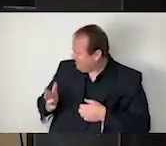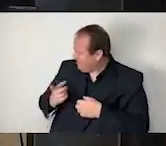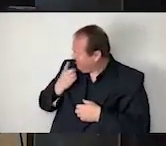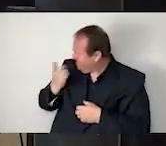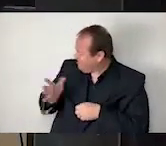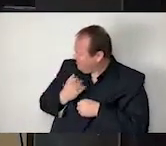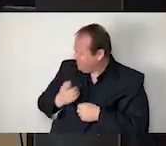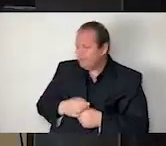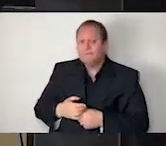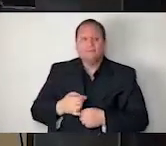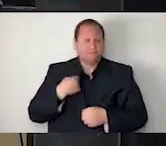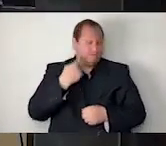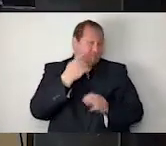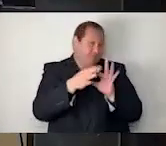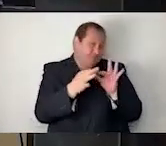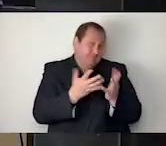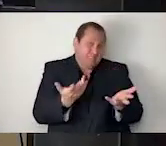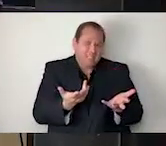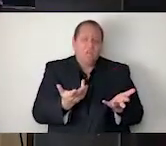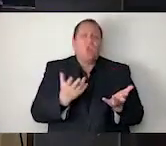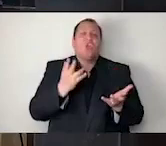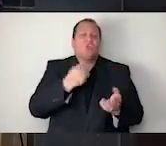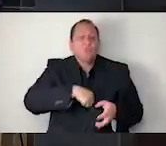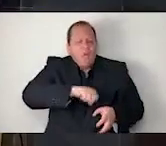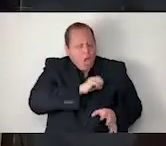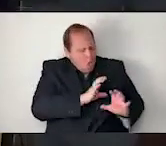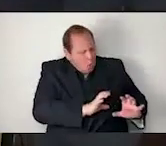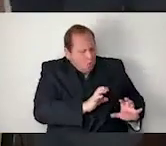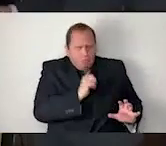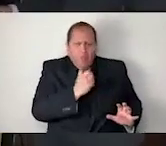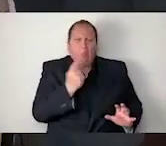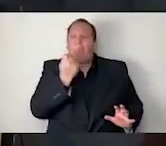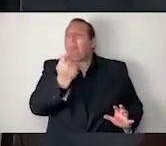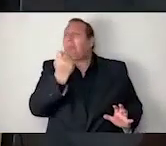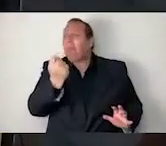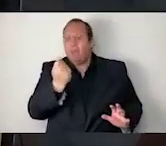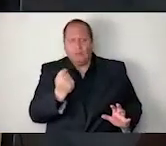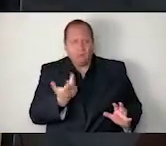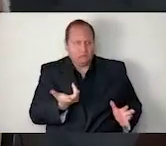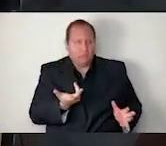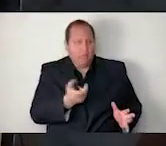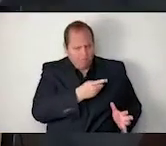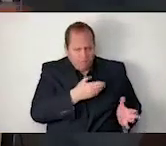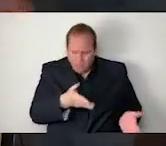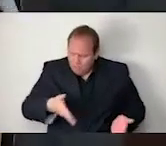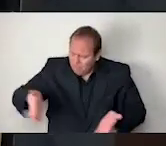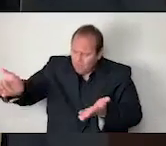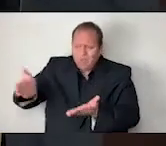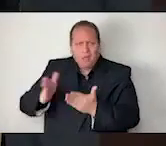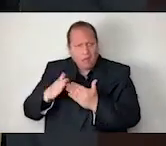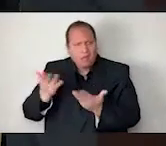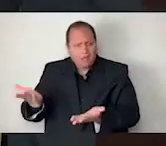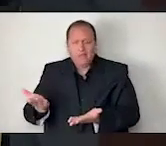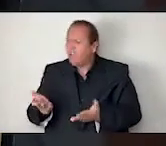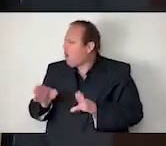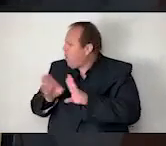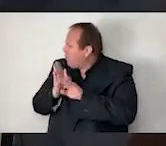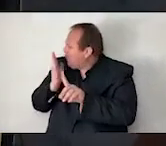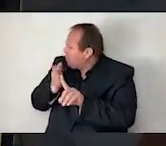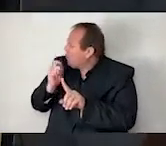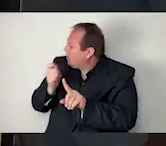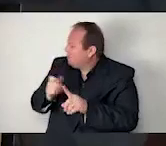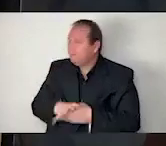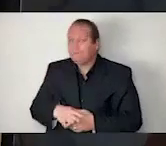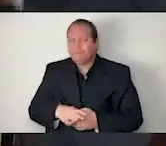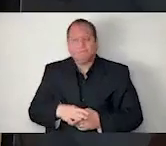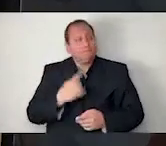salud de sus trabajadores y tienen que estar concluyendo sus activos es más específico simplemente bueno con nombre sí